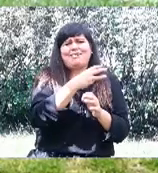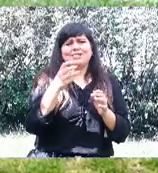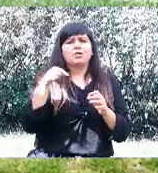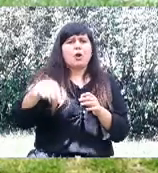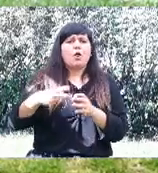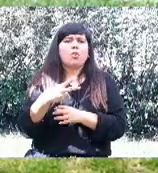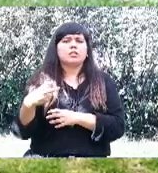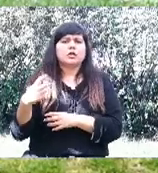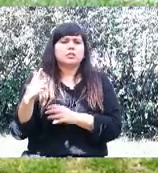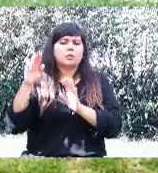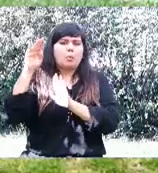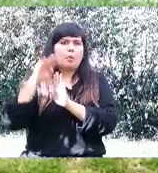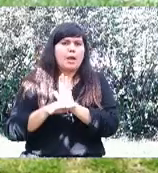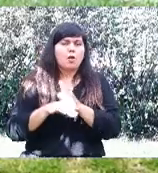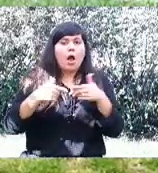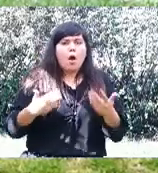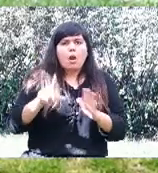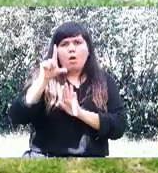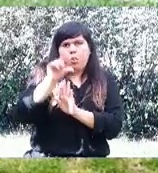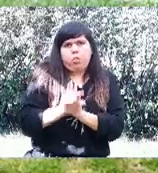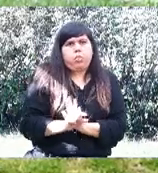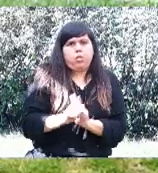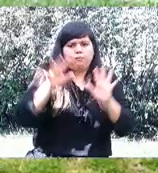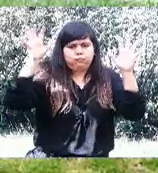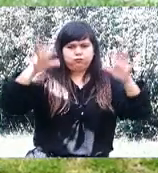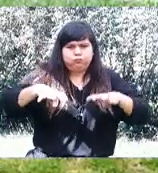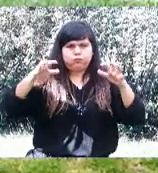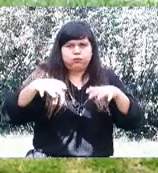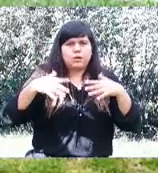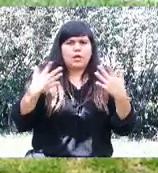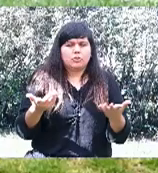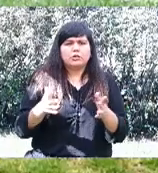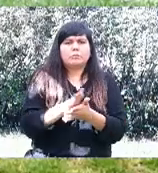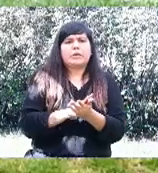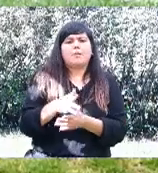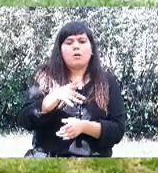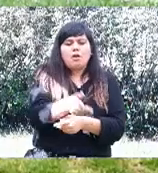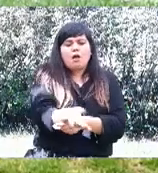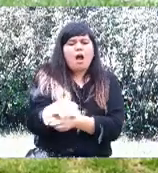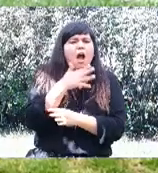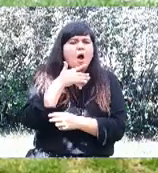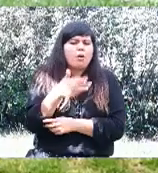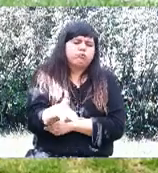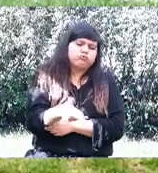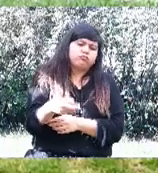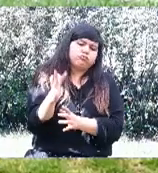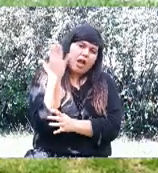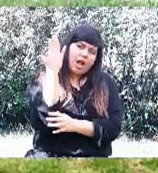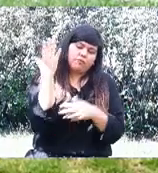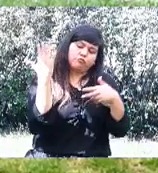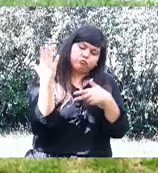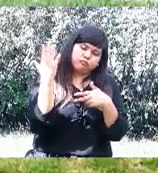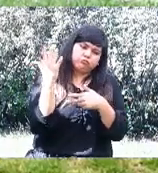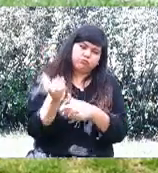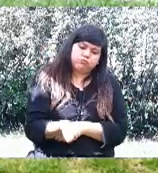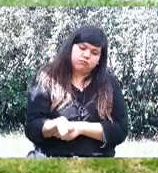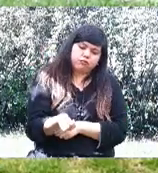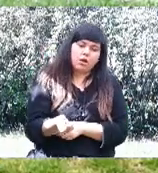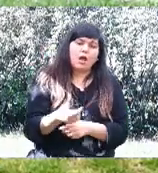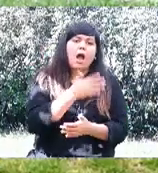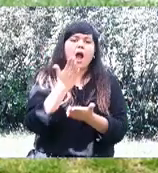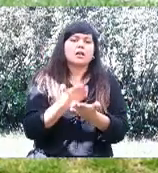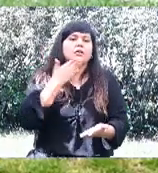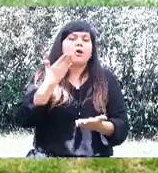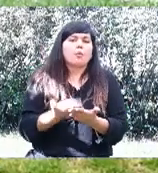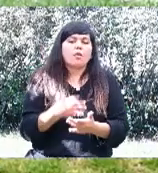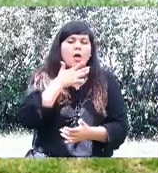180 Ya este año probablemente llueva como eso Entonces si tenemos que andar regando regando regando regando regando La pregunta es hasta